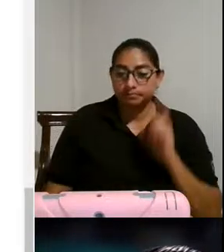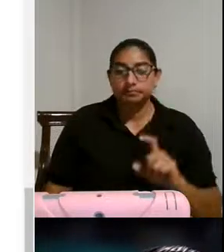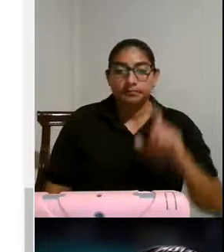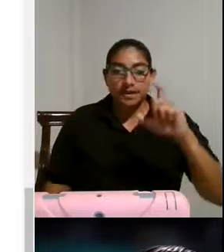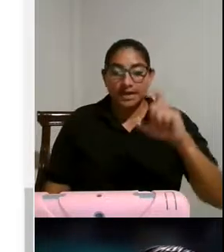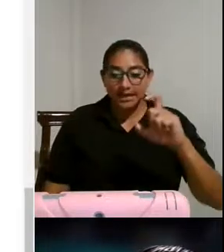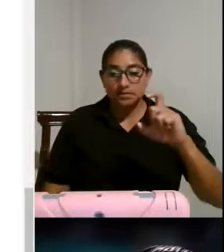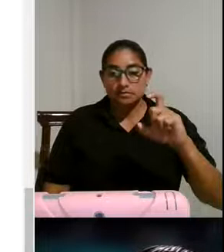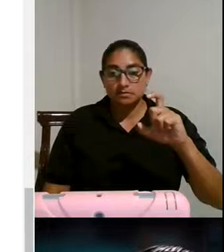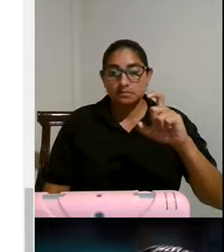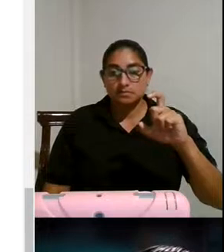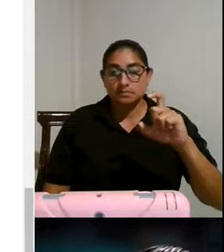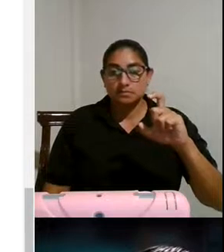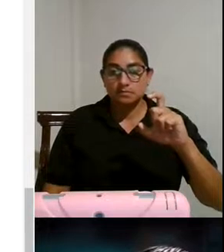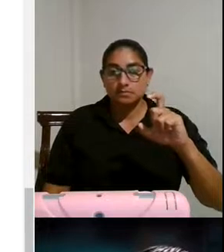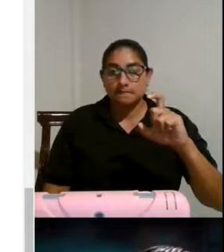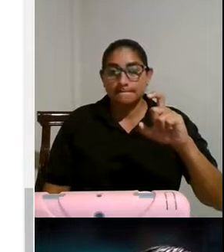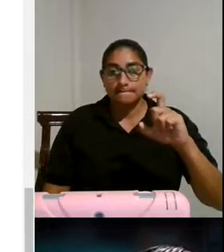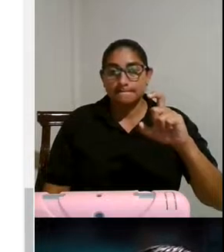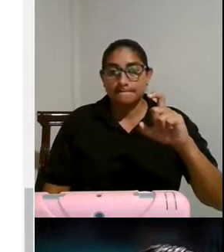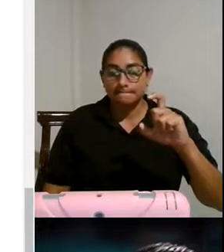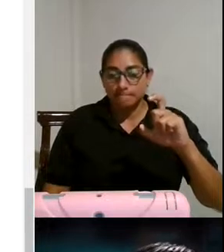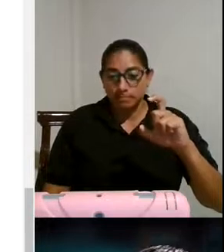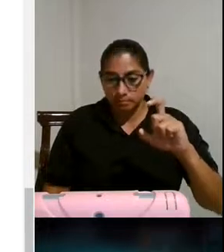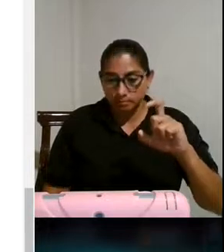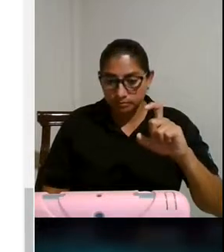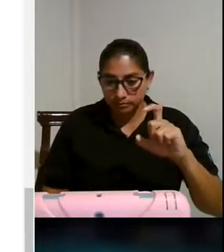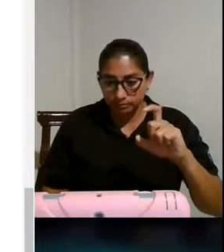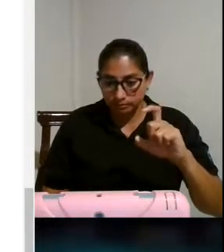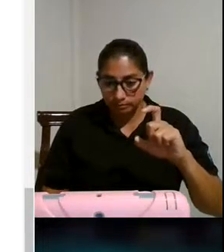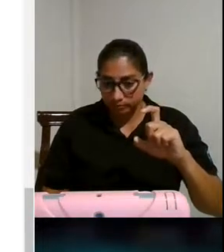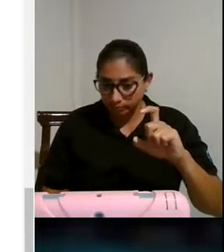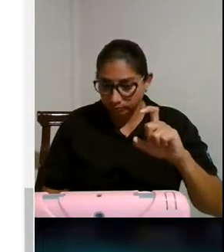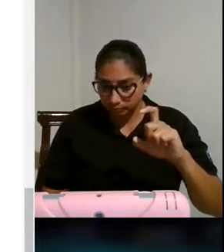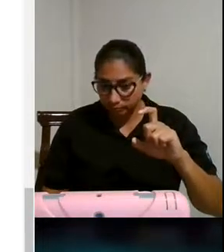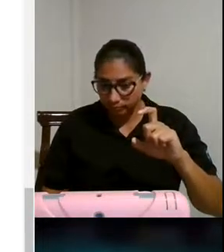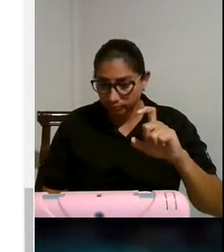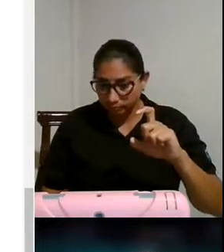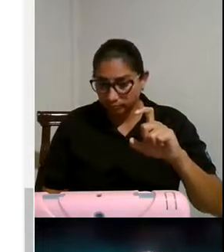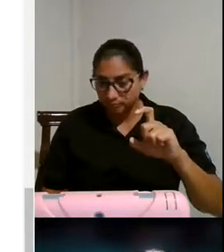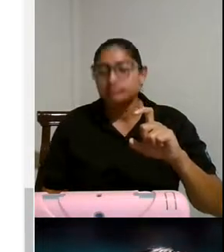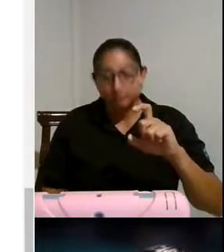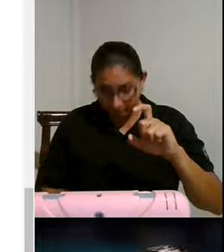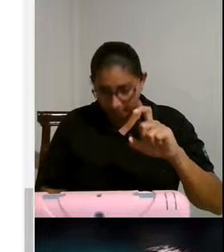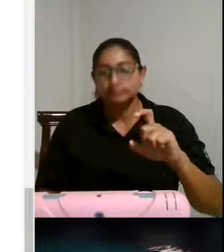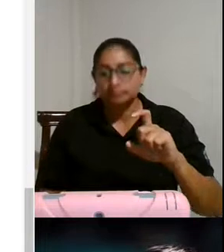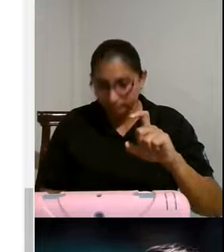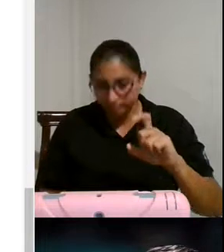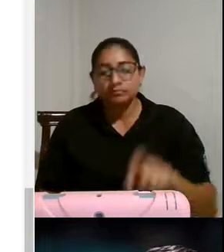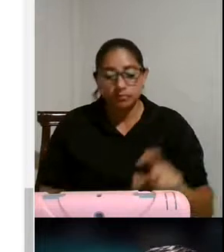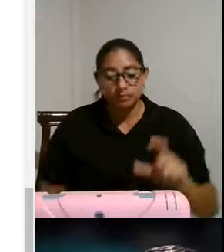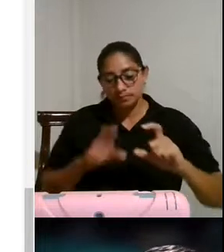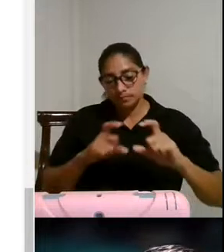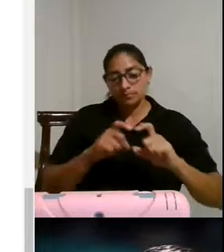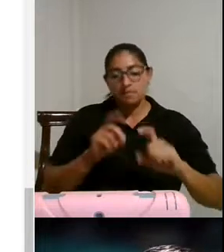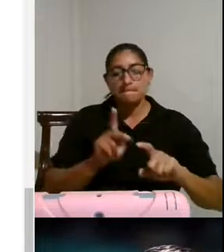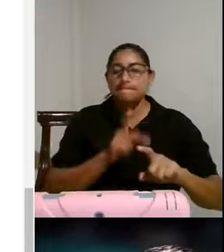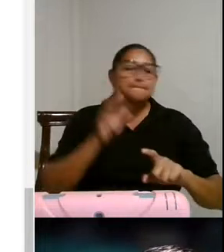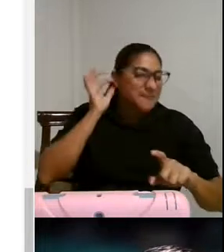nosotros hacemos es tratar de que esa distancia casi sea cero para